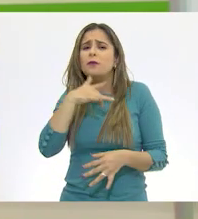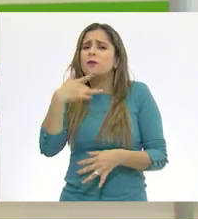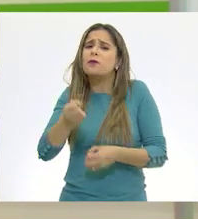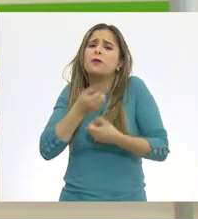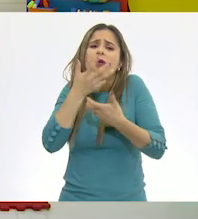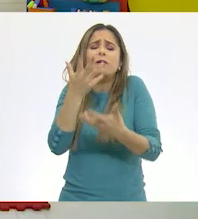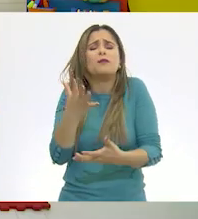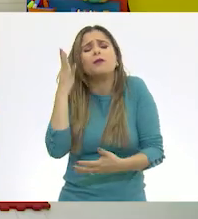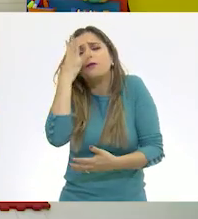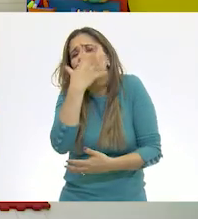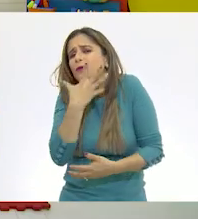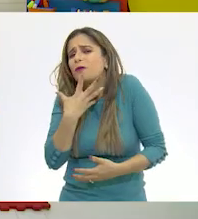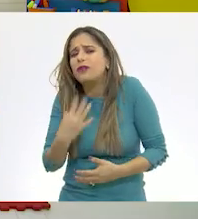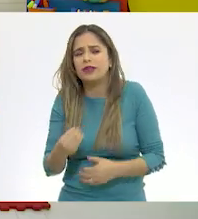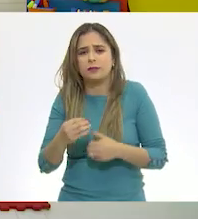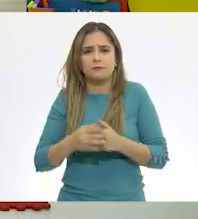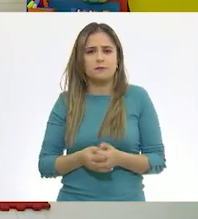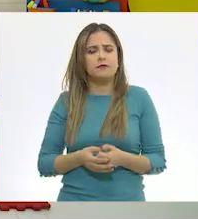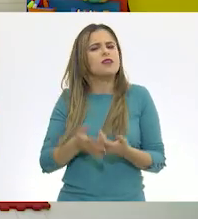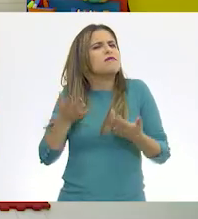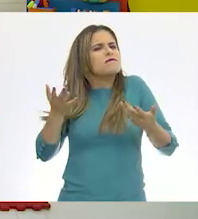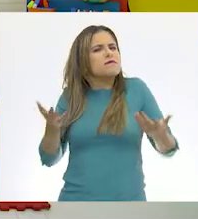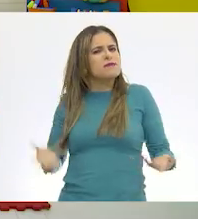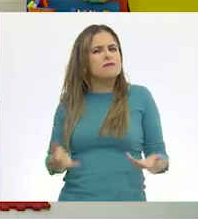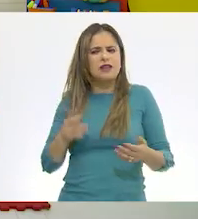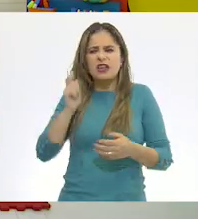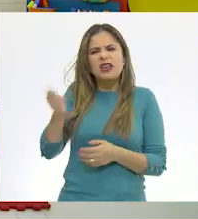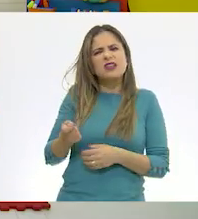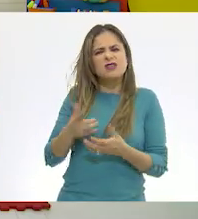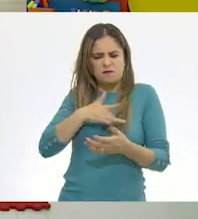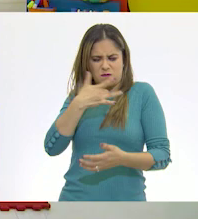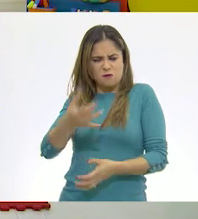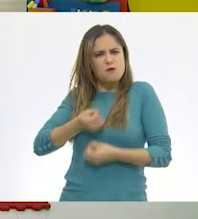tierno. ¿Quién crees que esté hablando en el poema?